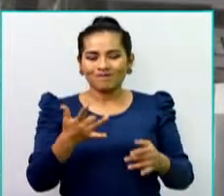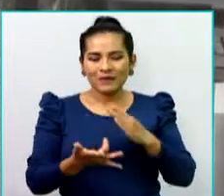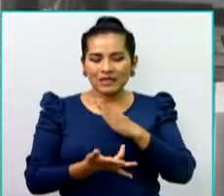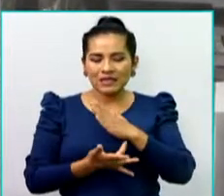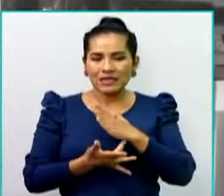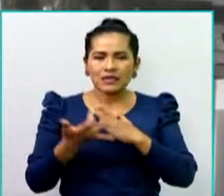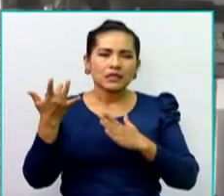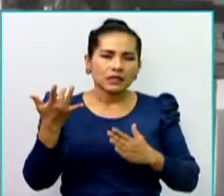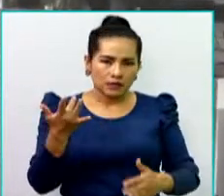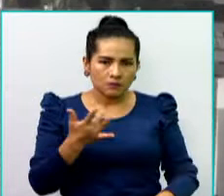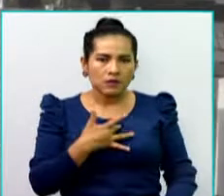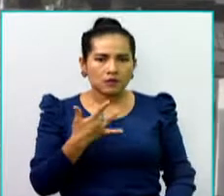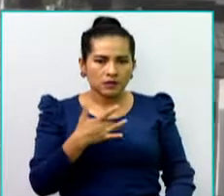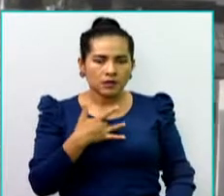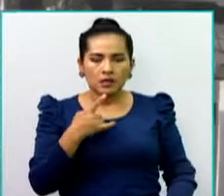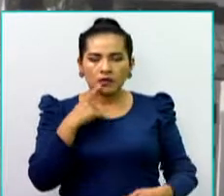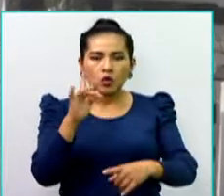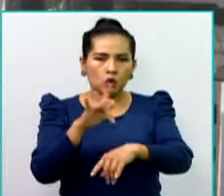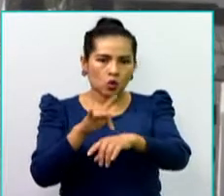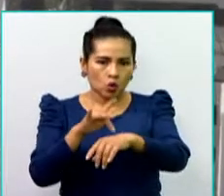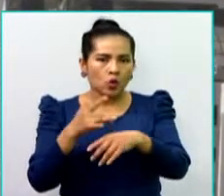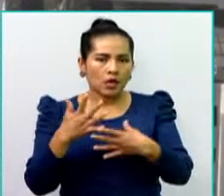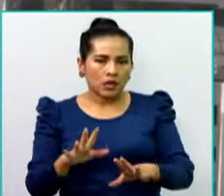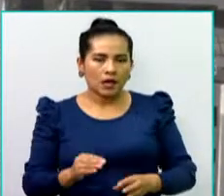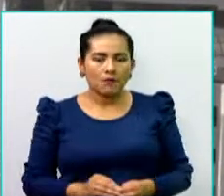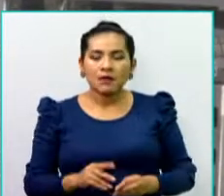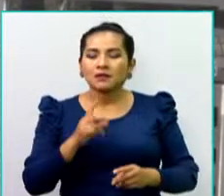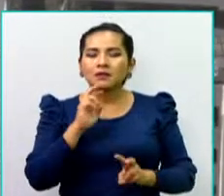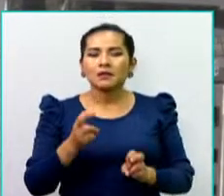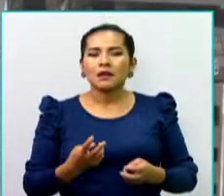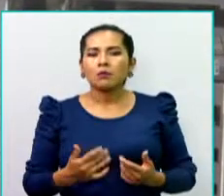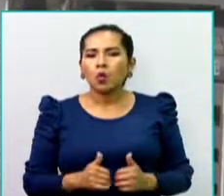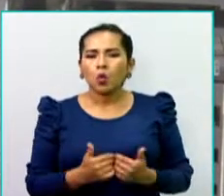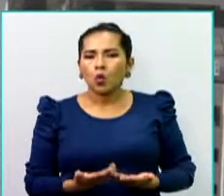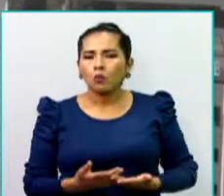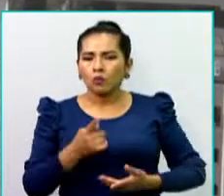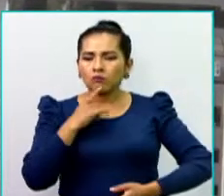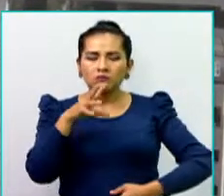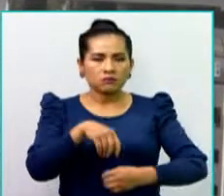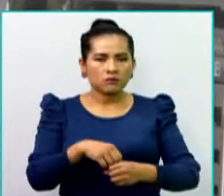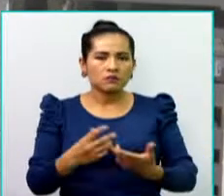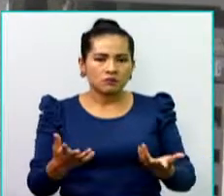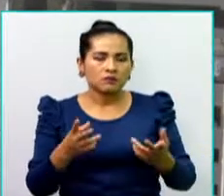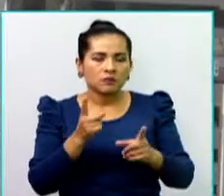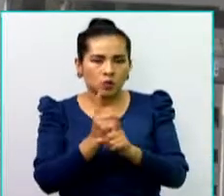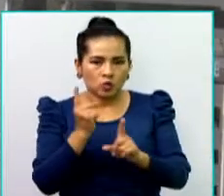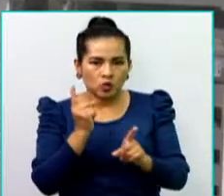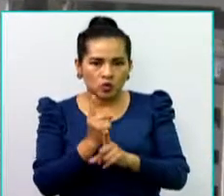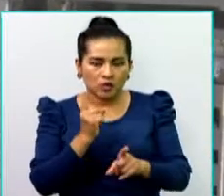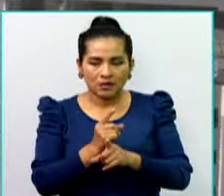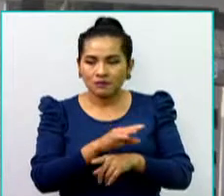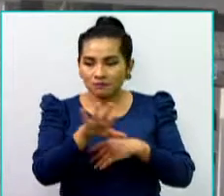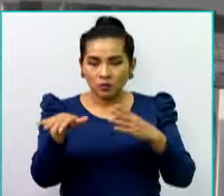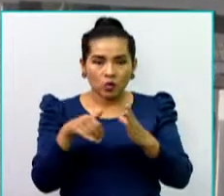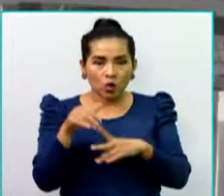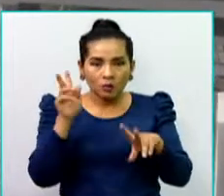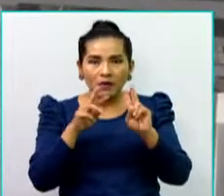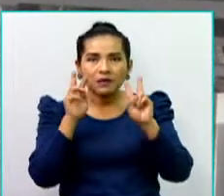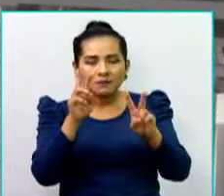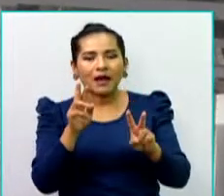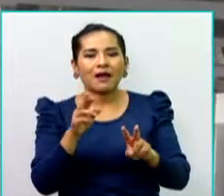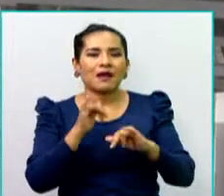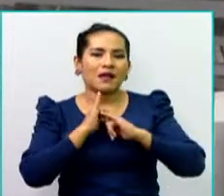humanas y creo que parte del humor se radica ahí, en la capacidad del público de poder